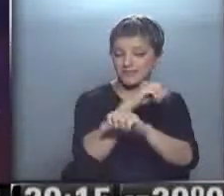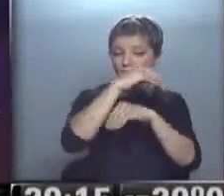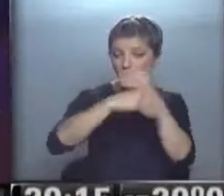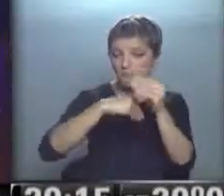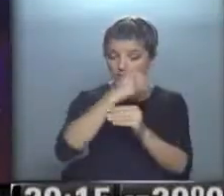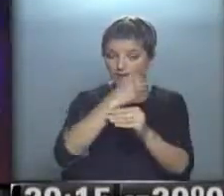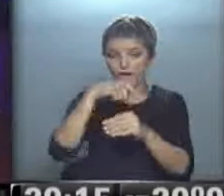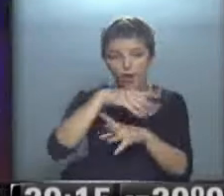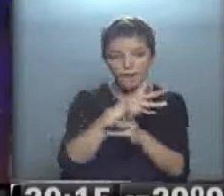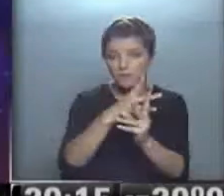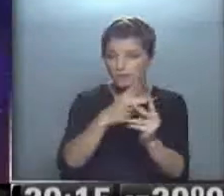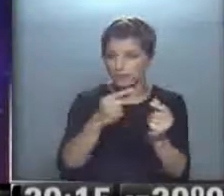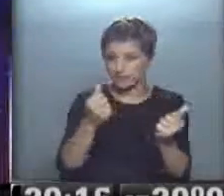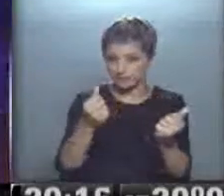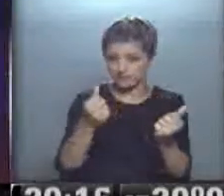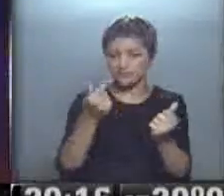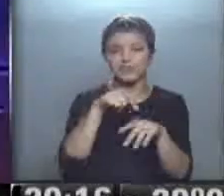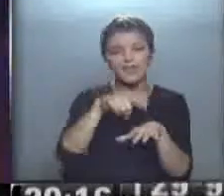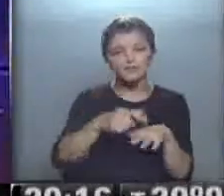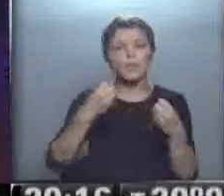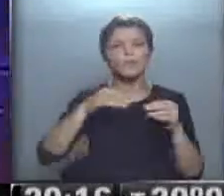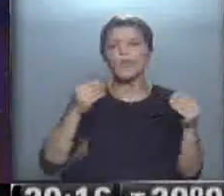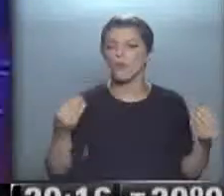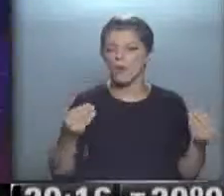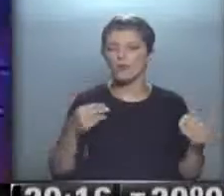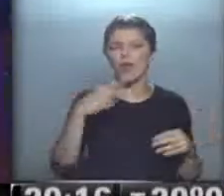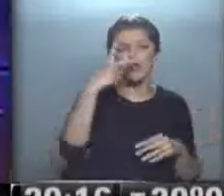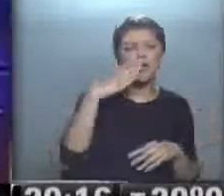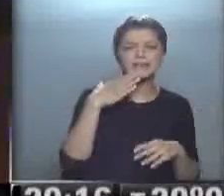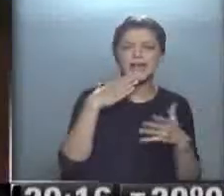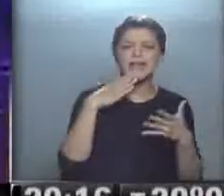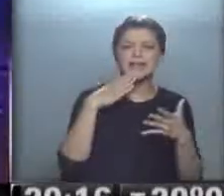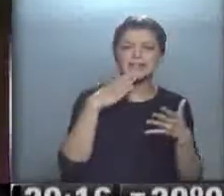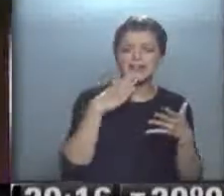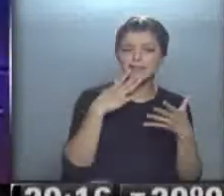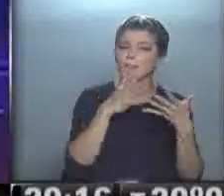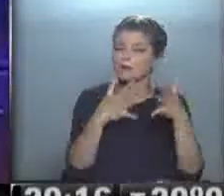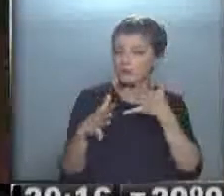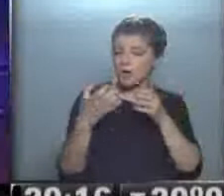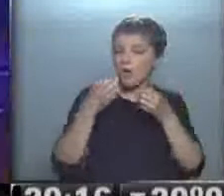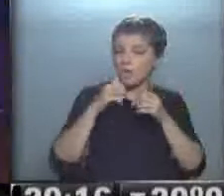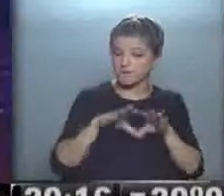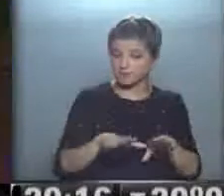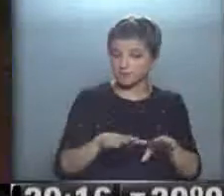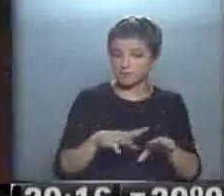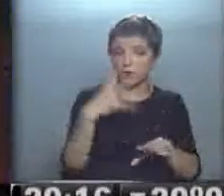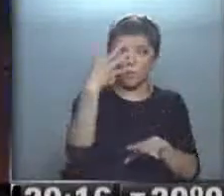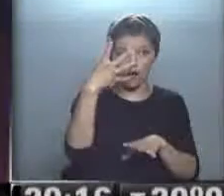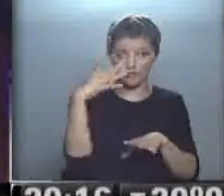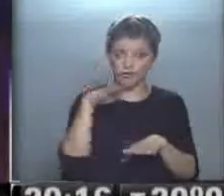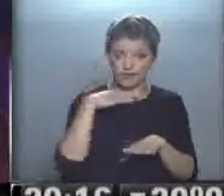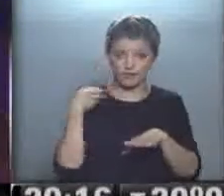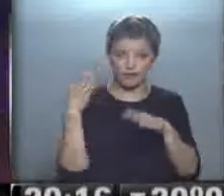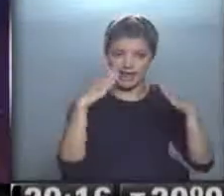llegado a su fin. Todo comenzó minutos antes de las 2 de la tarde, cuando estos 4 delincuentes